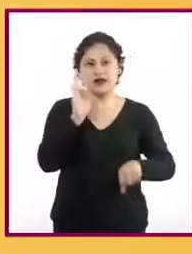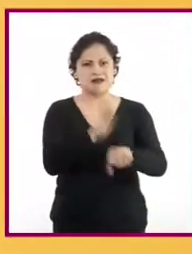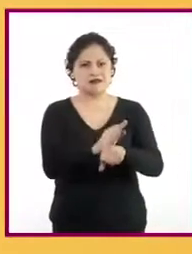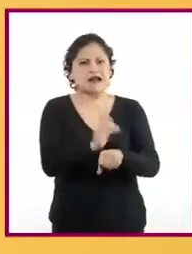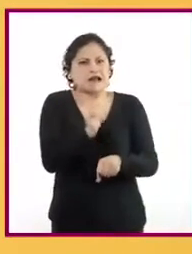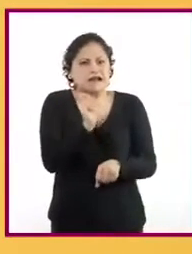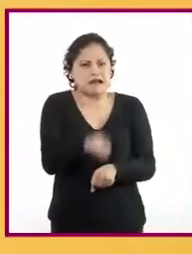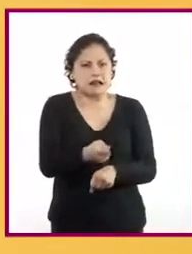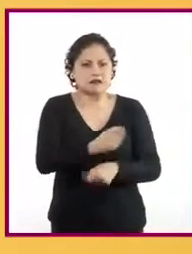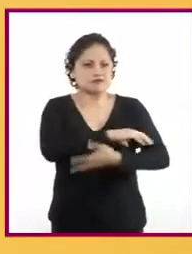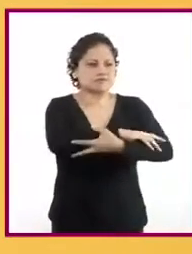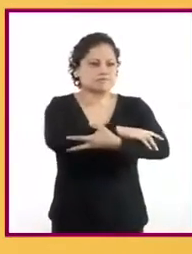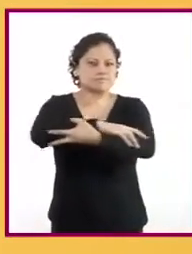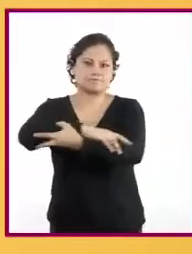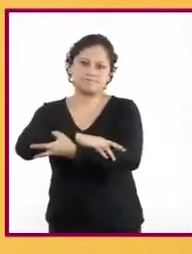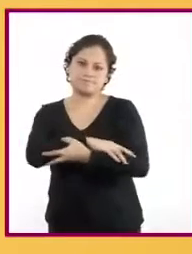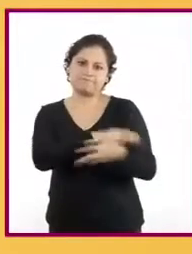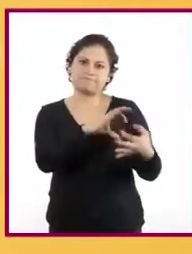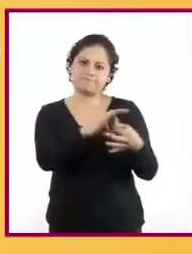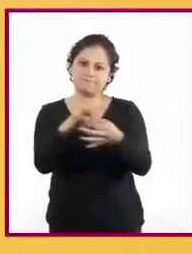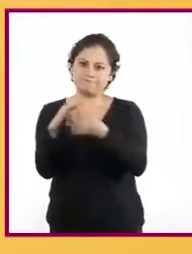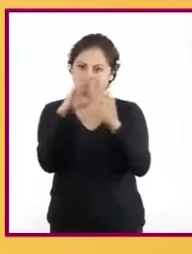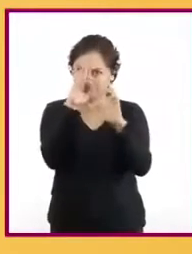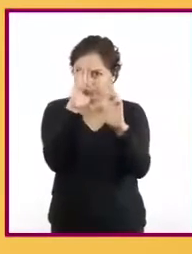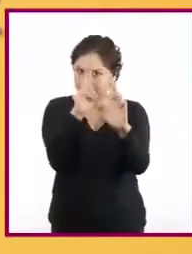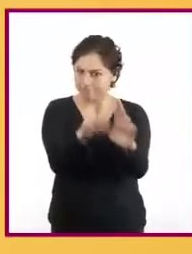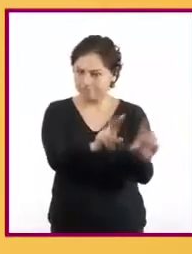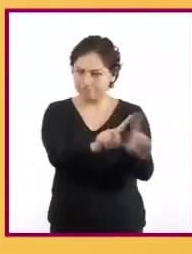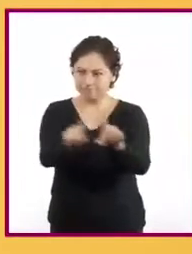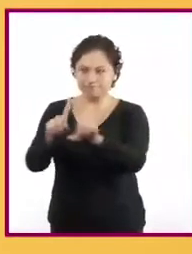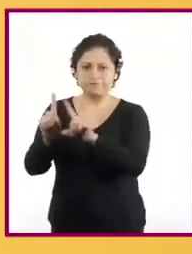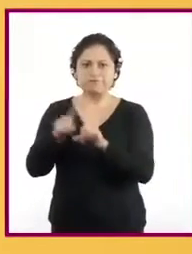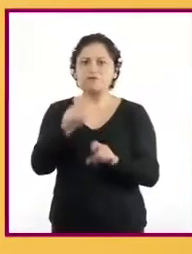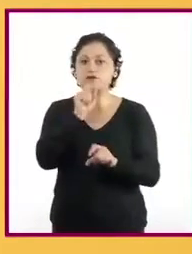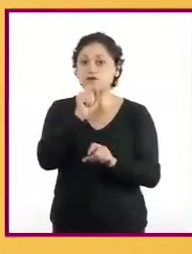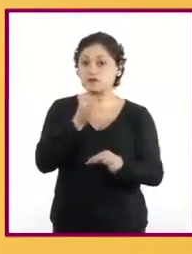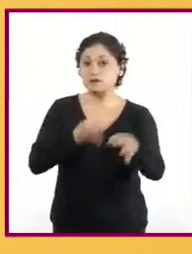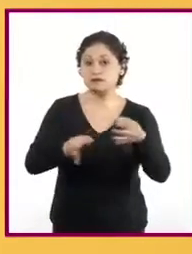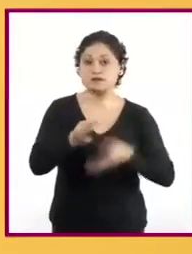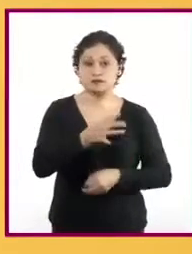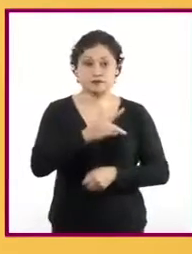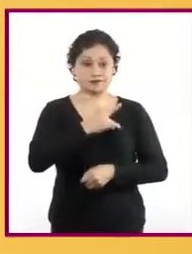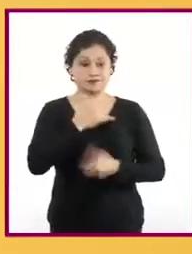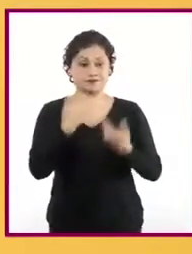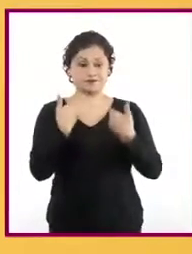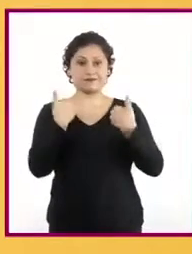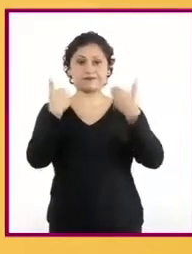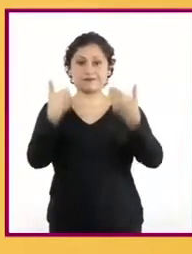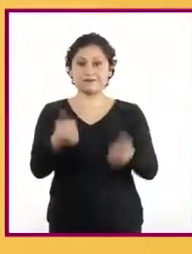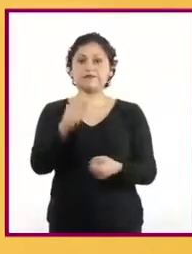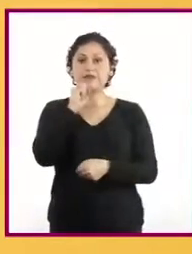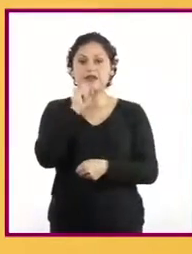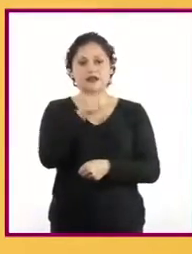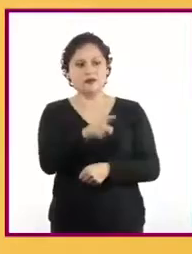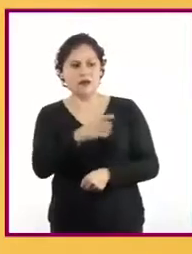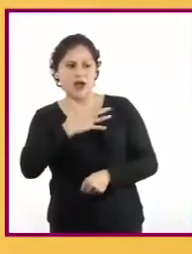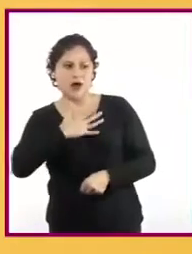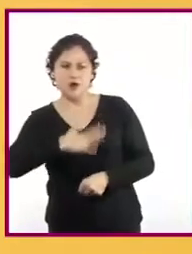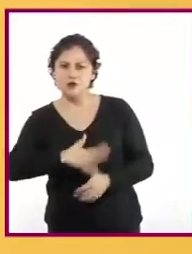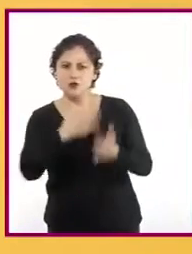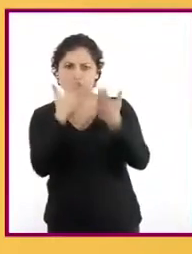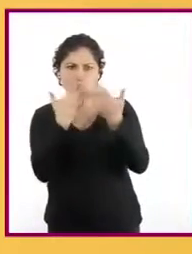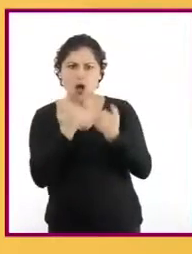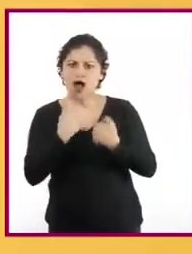solidaridad, respeto por la diversidad, empatía con los demás e indignación ante las injusticias y